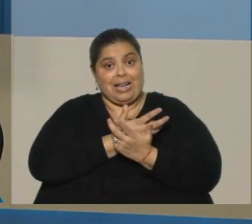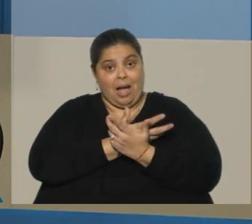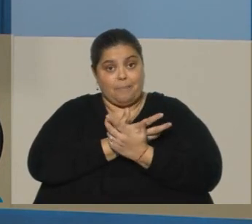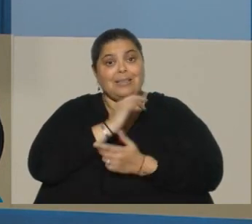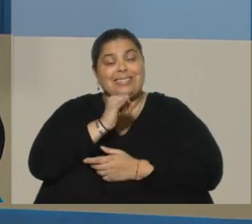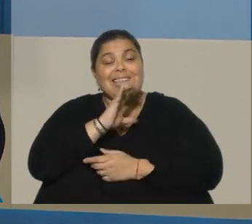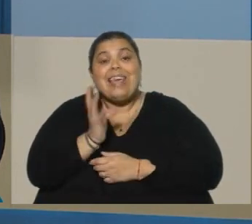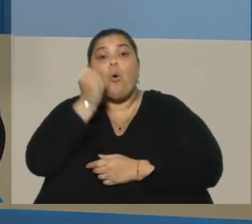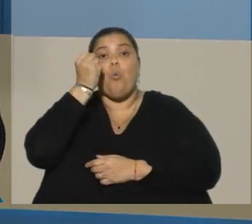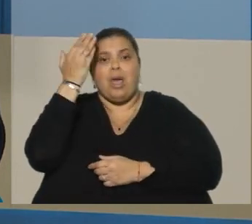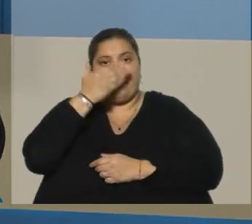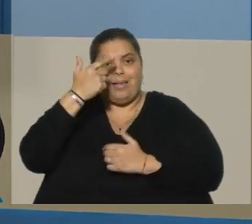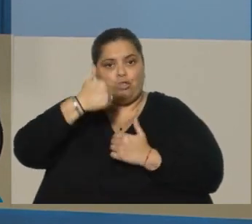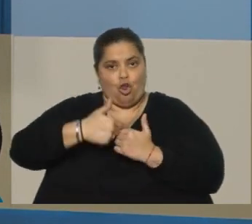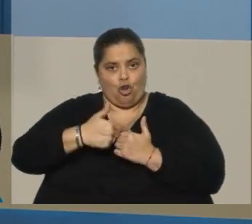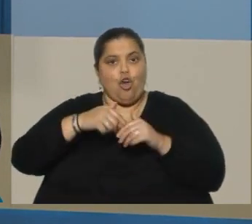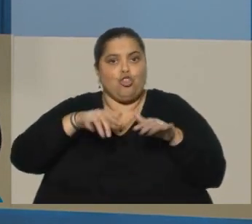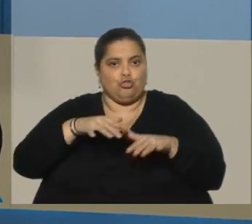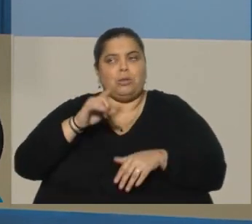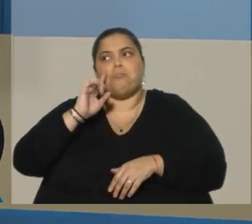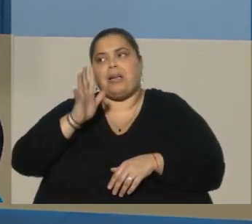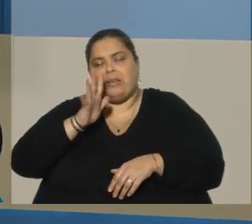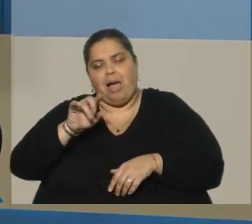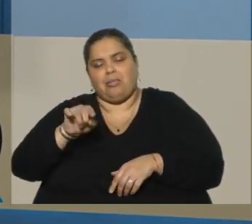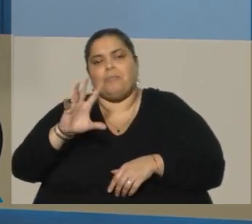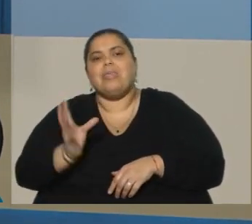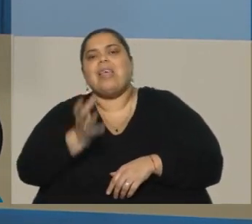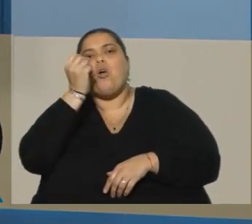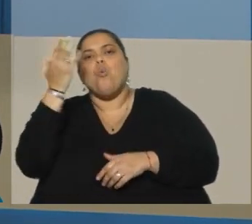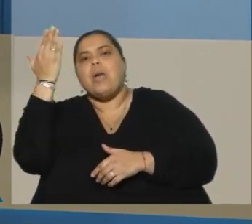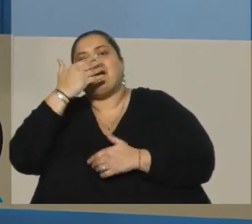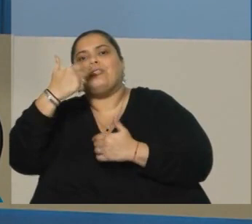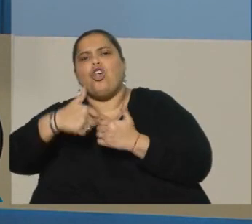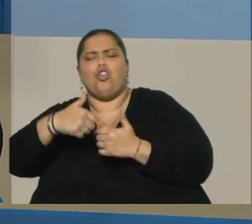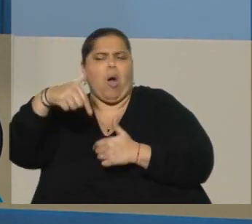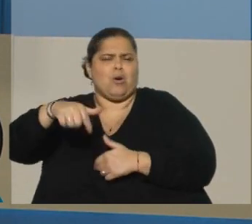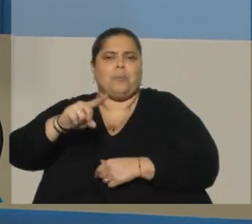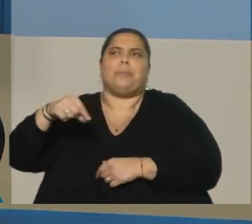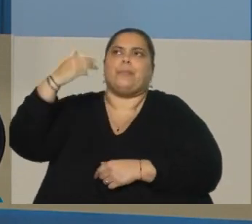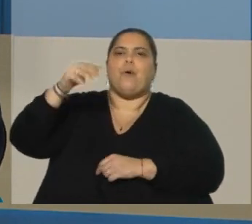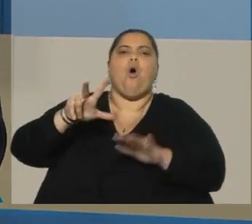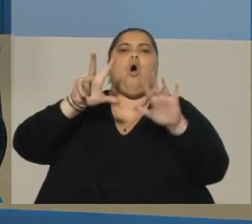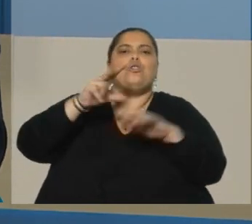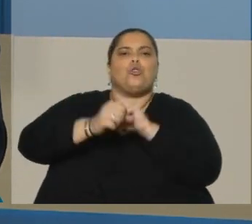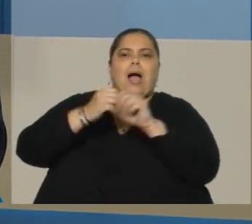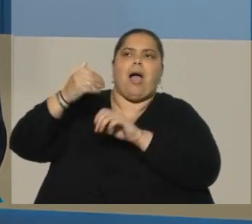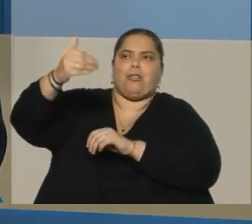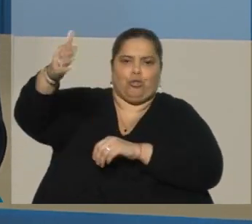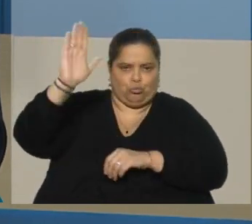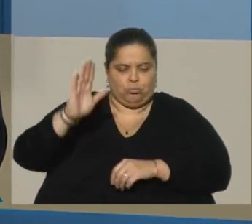descubrimiento. Entonces, supongamos que se declara un descubrimiento dentro de 8 años. Sí. En ese